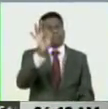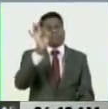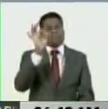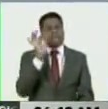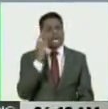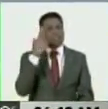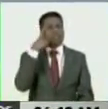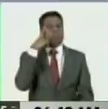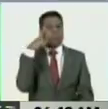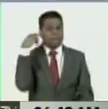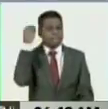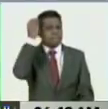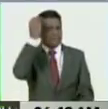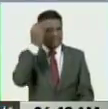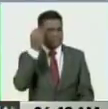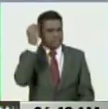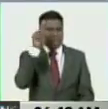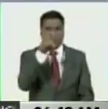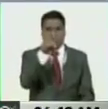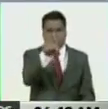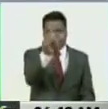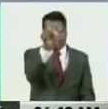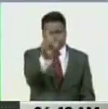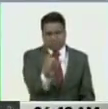en consideración